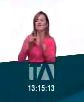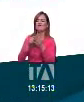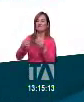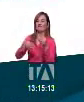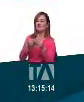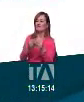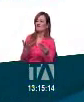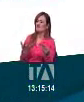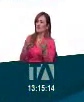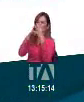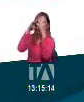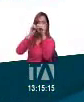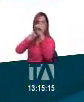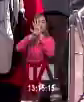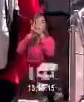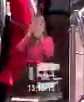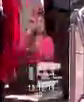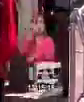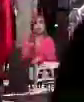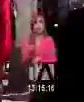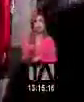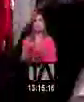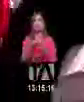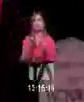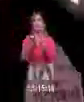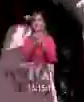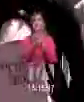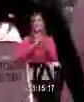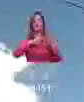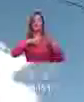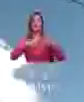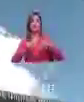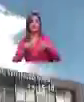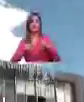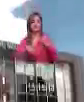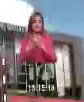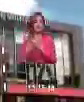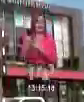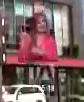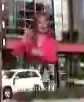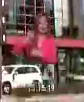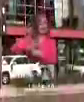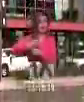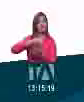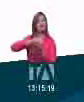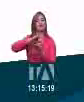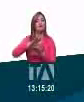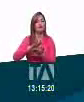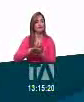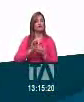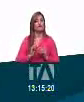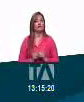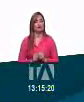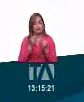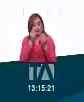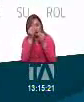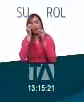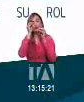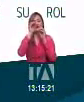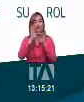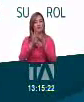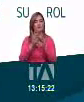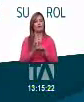debida comprensión de la ciudadanía. En este texto legal se ha resuelto derogar toda disposición que se haya implementado para limitar la